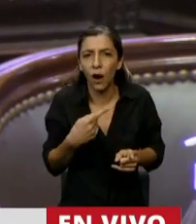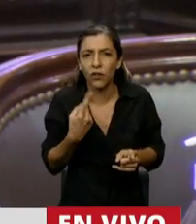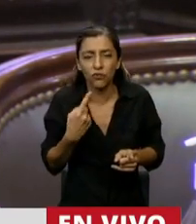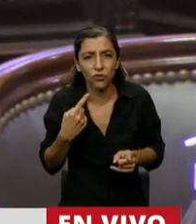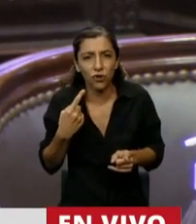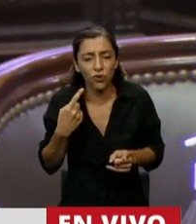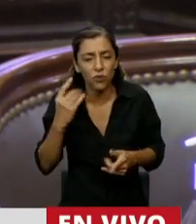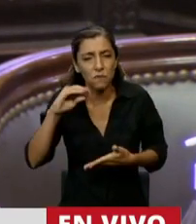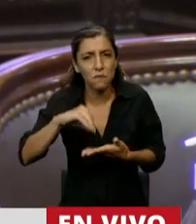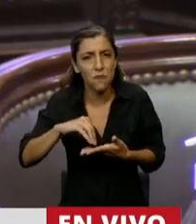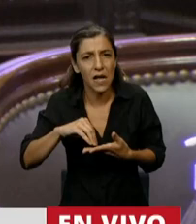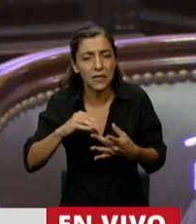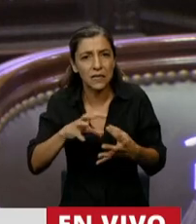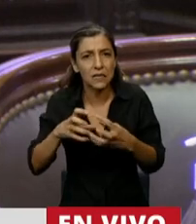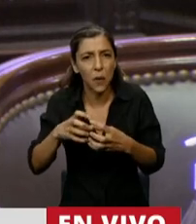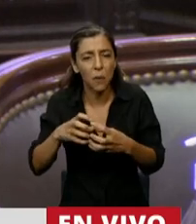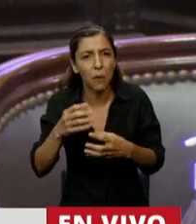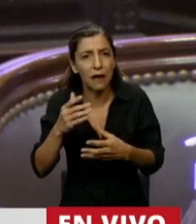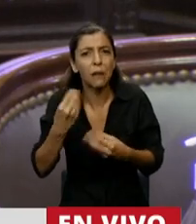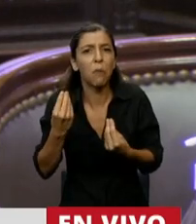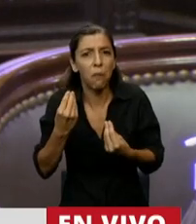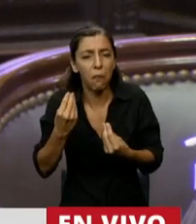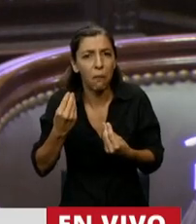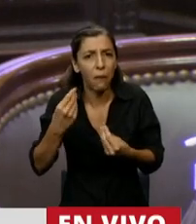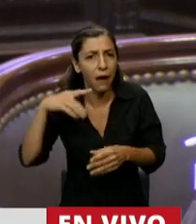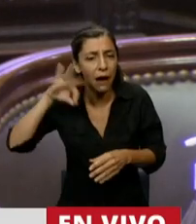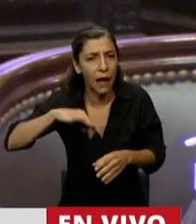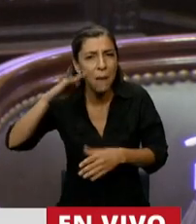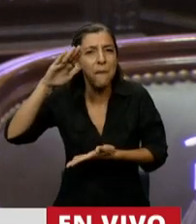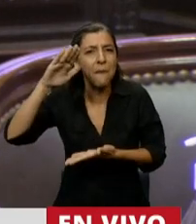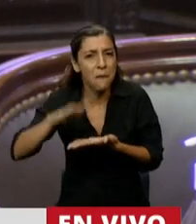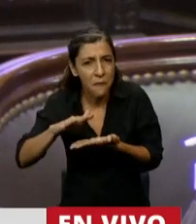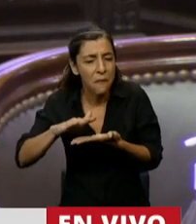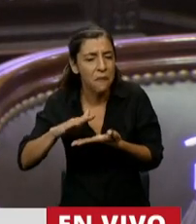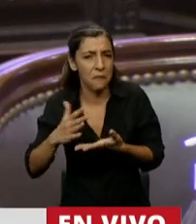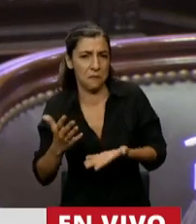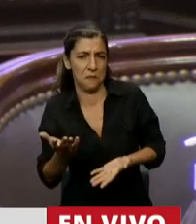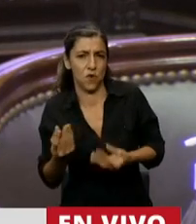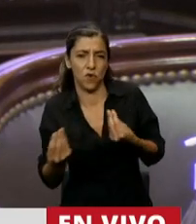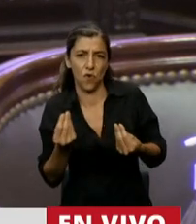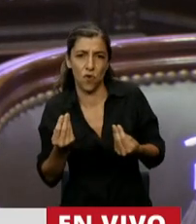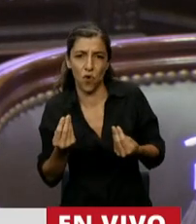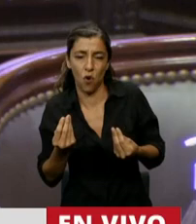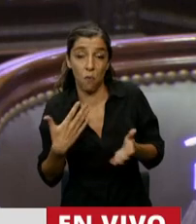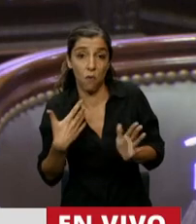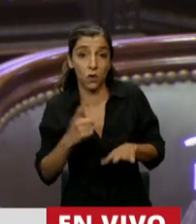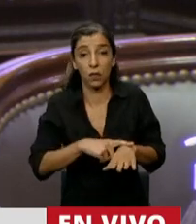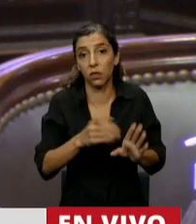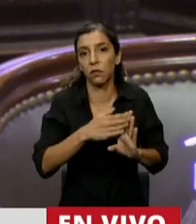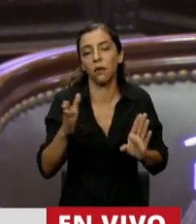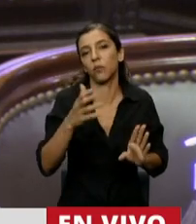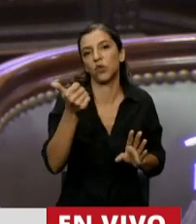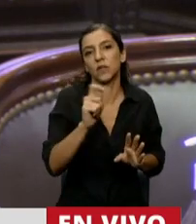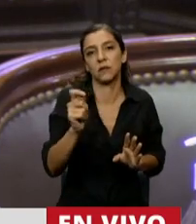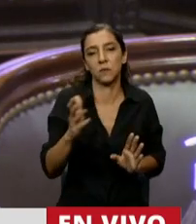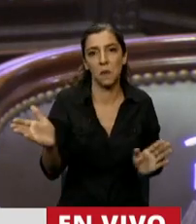fuéramos a tratar algo que disminuyera sustancialmente y sobre todo en ese plazo de 6 meses que se querían tomar porque no se